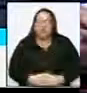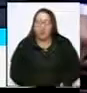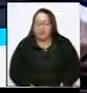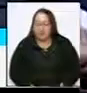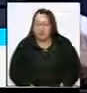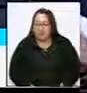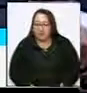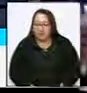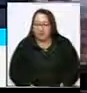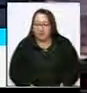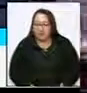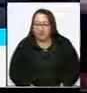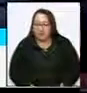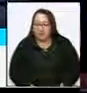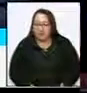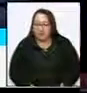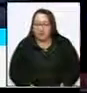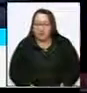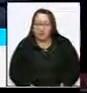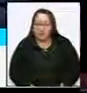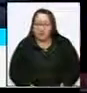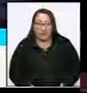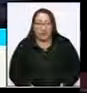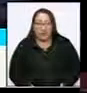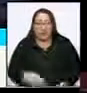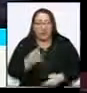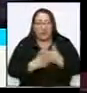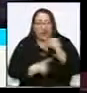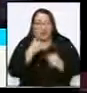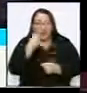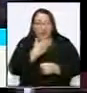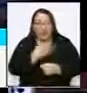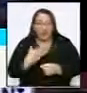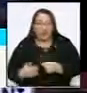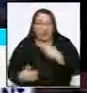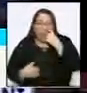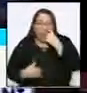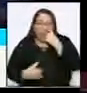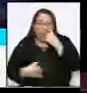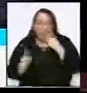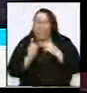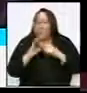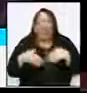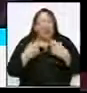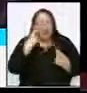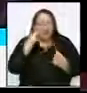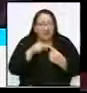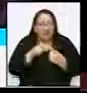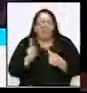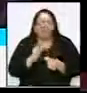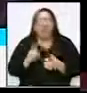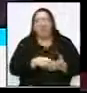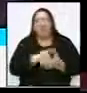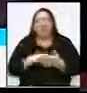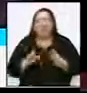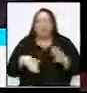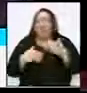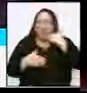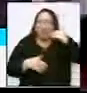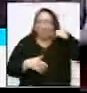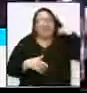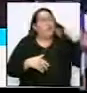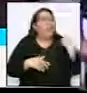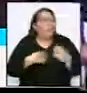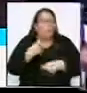República. A tal extremo que el señor Presidente de la República no las puede observar. Argumentar